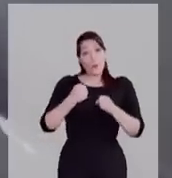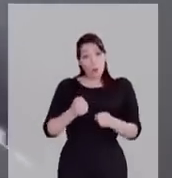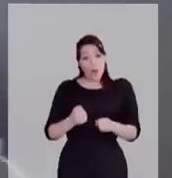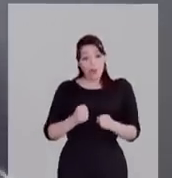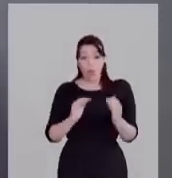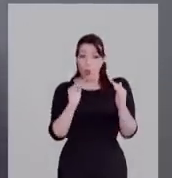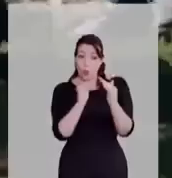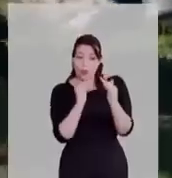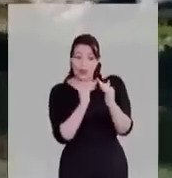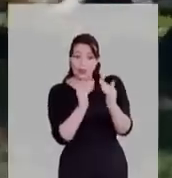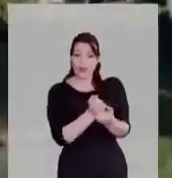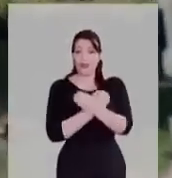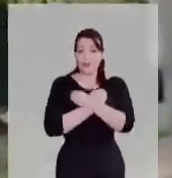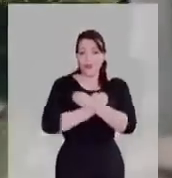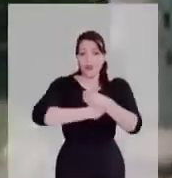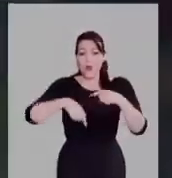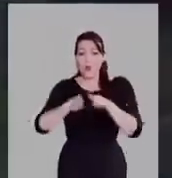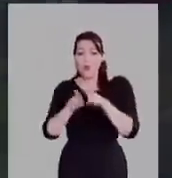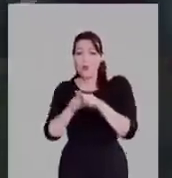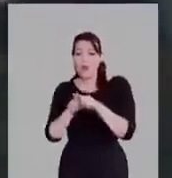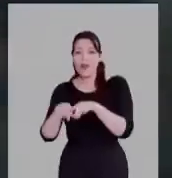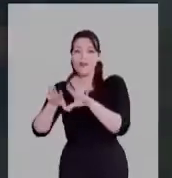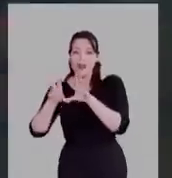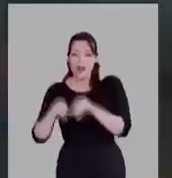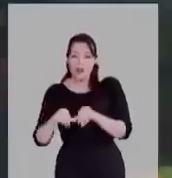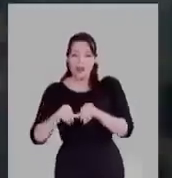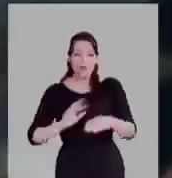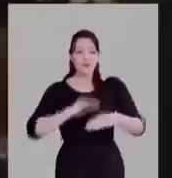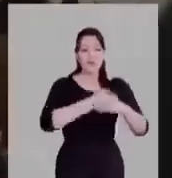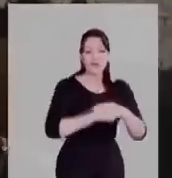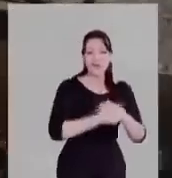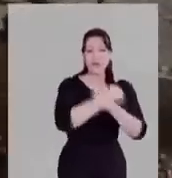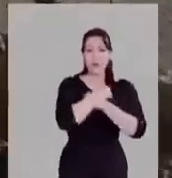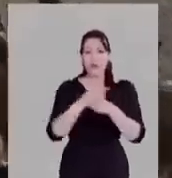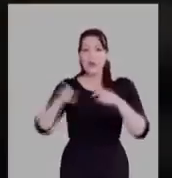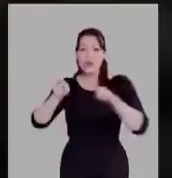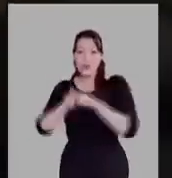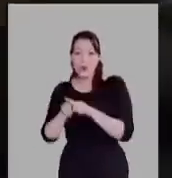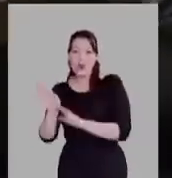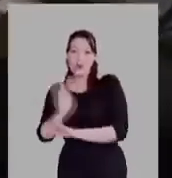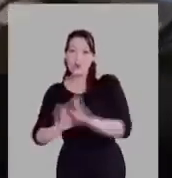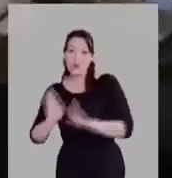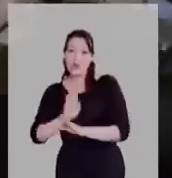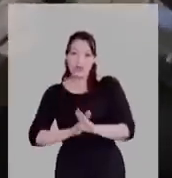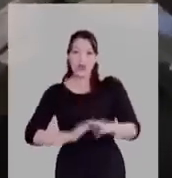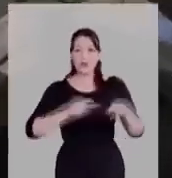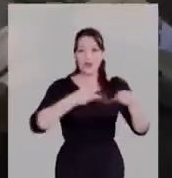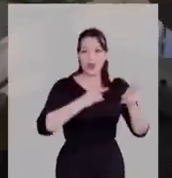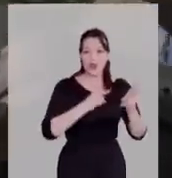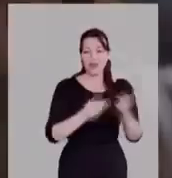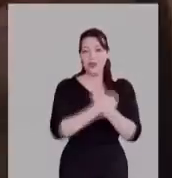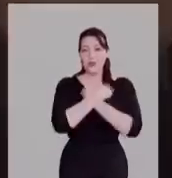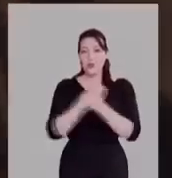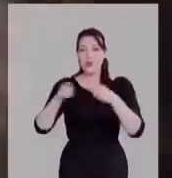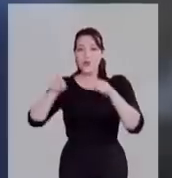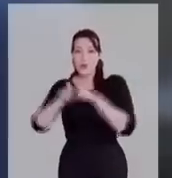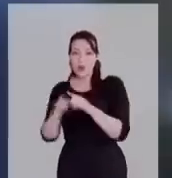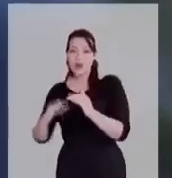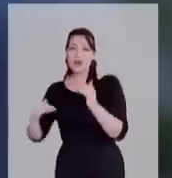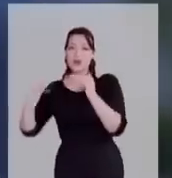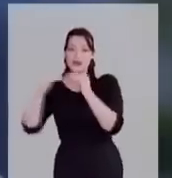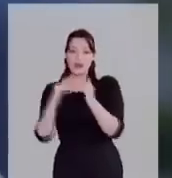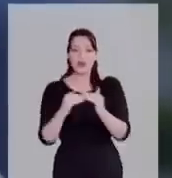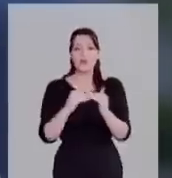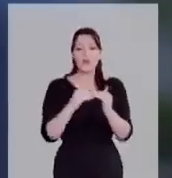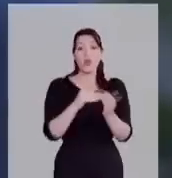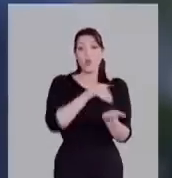es hogar. Proteger con amor es cuidar. Un derecho con amor es equidad. Un